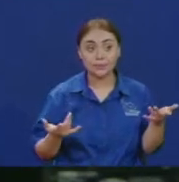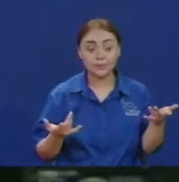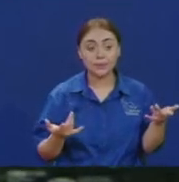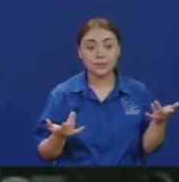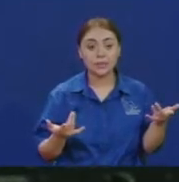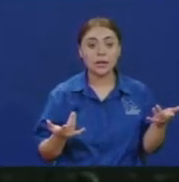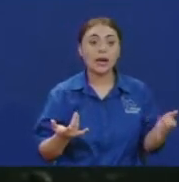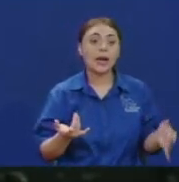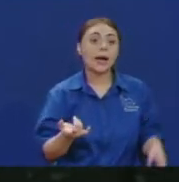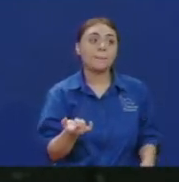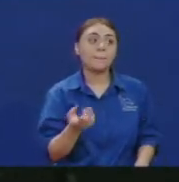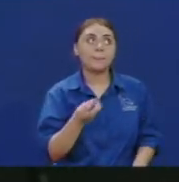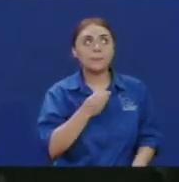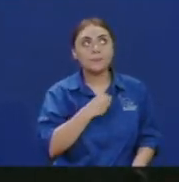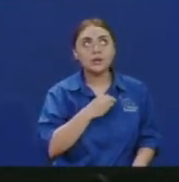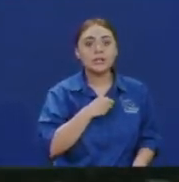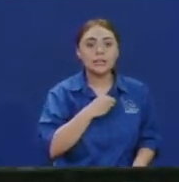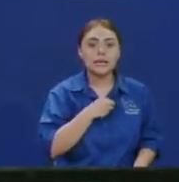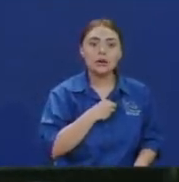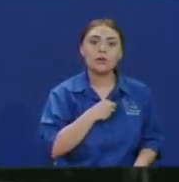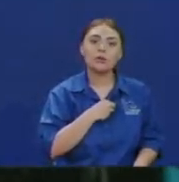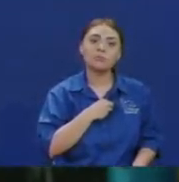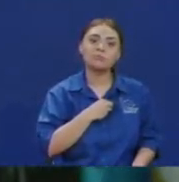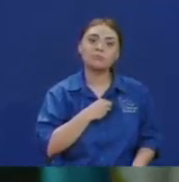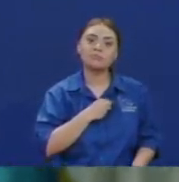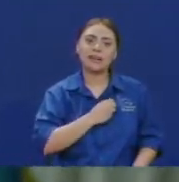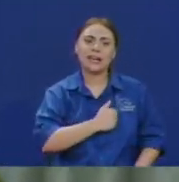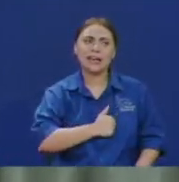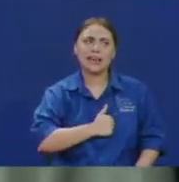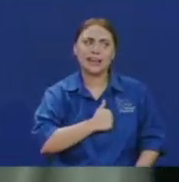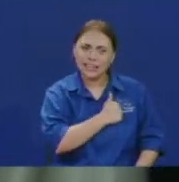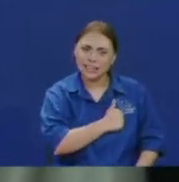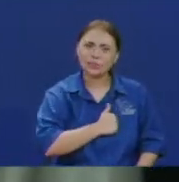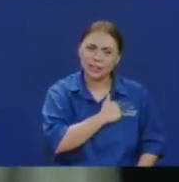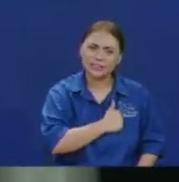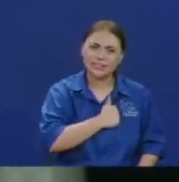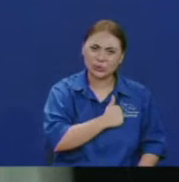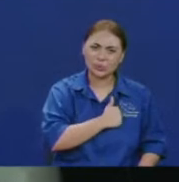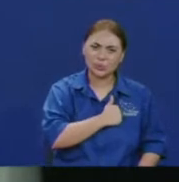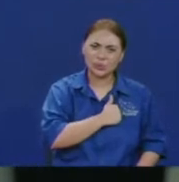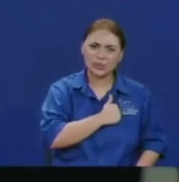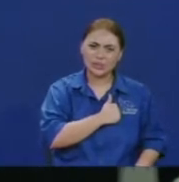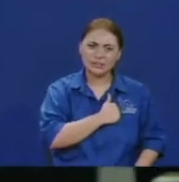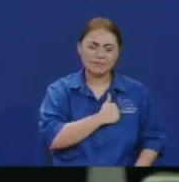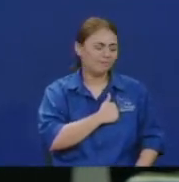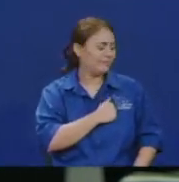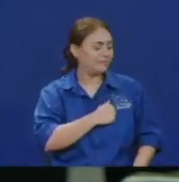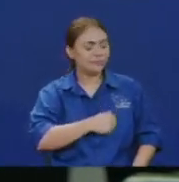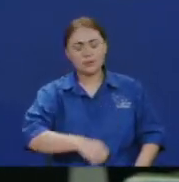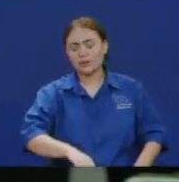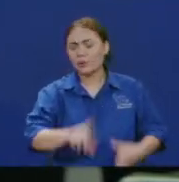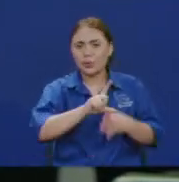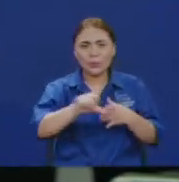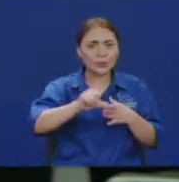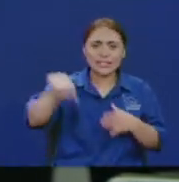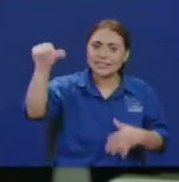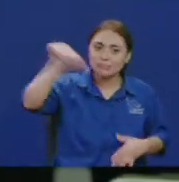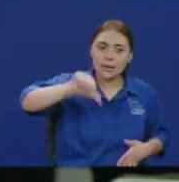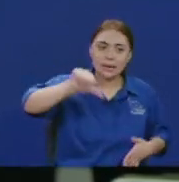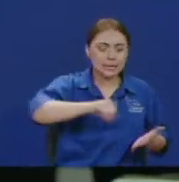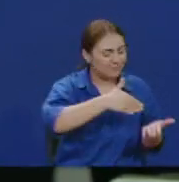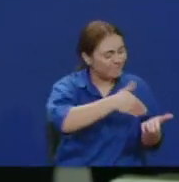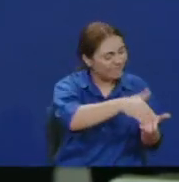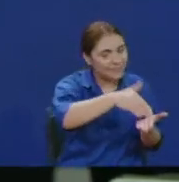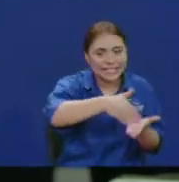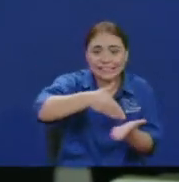Quiero que quiten toda levadura de maldad, quiero que quiten toda levadura poneria, quiero que quiten todo rema poneros, quiero que de su